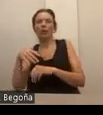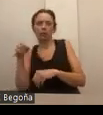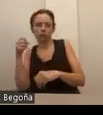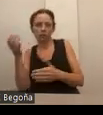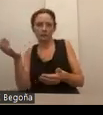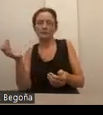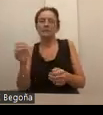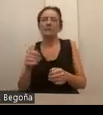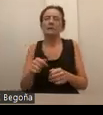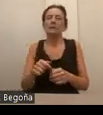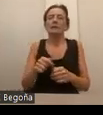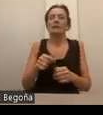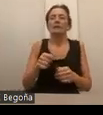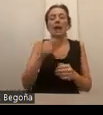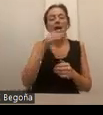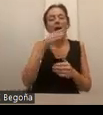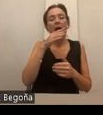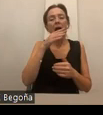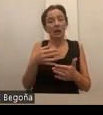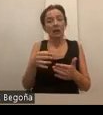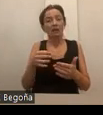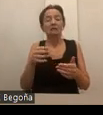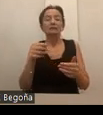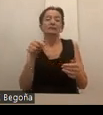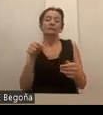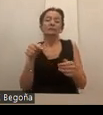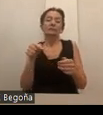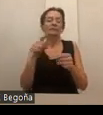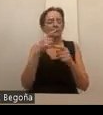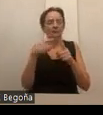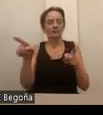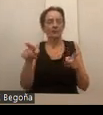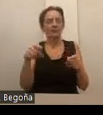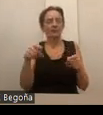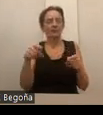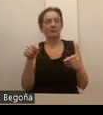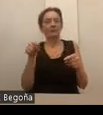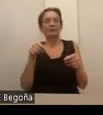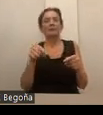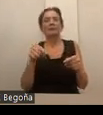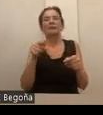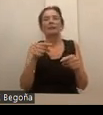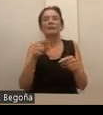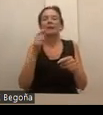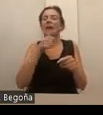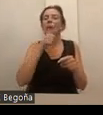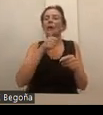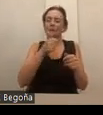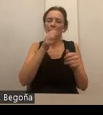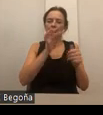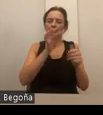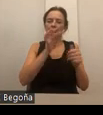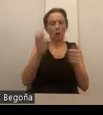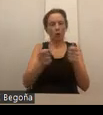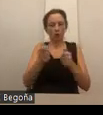tenemos actualmente no tienen la vida media tan larga, precisamente por eso, para que sea mucho más sencillo de controlar. Pues en